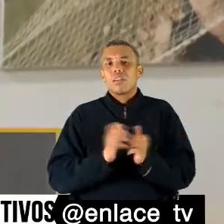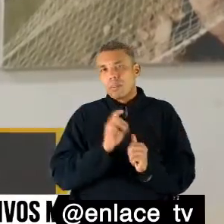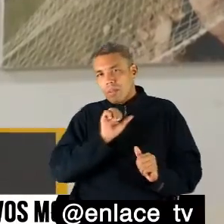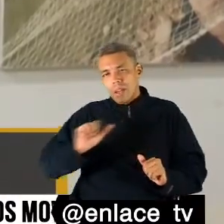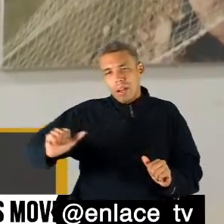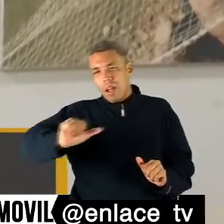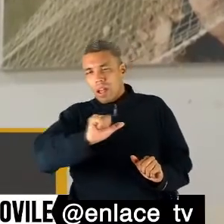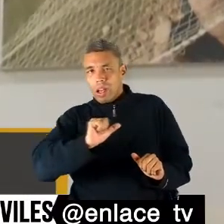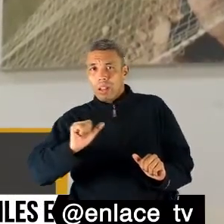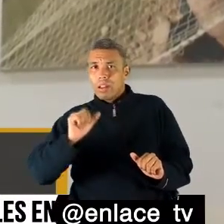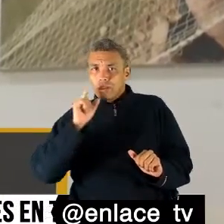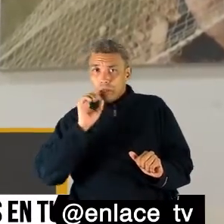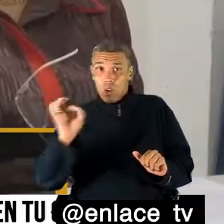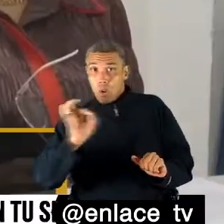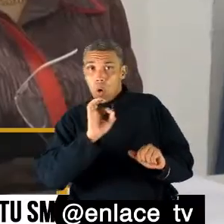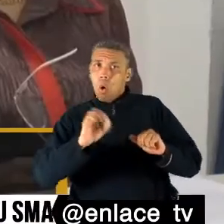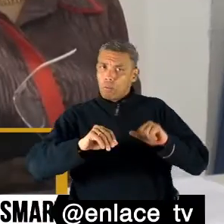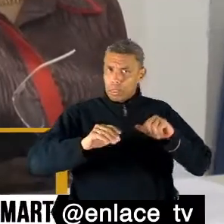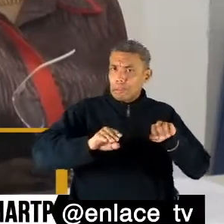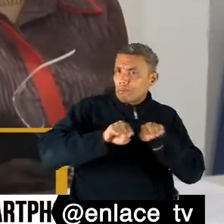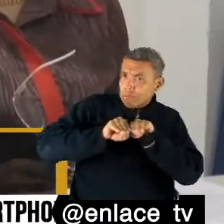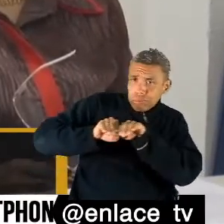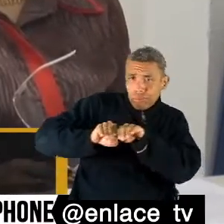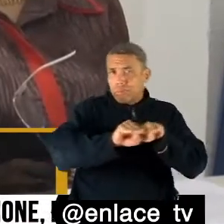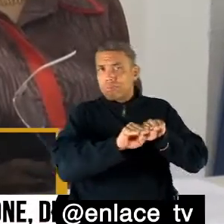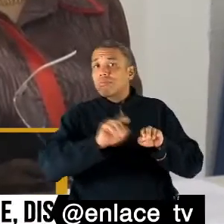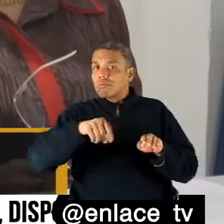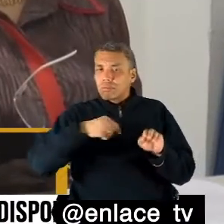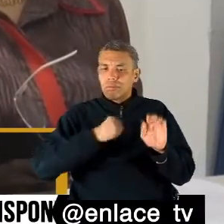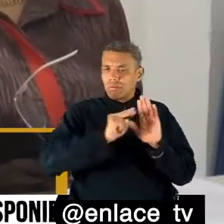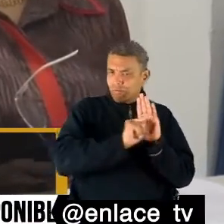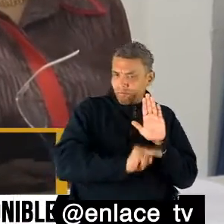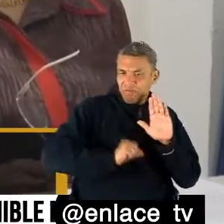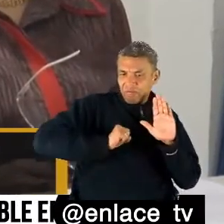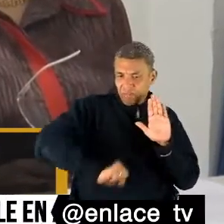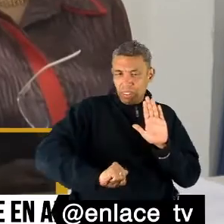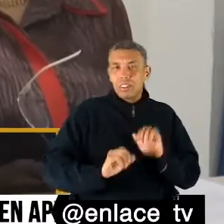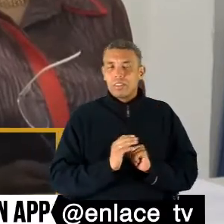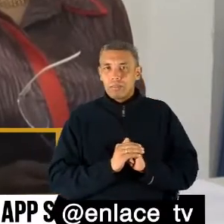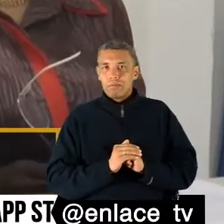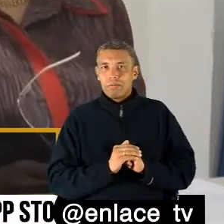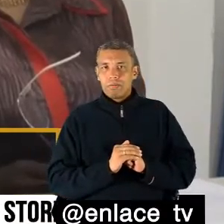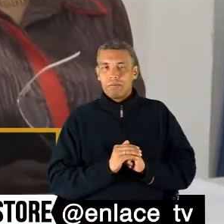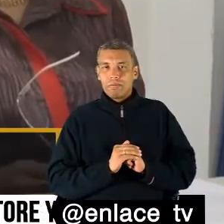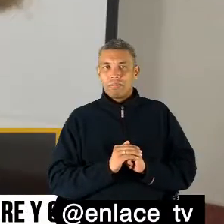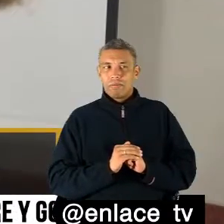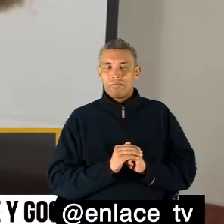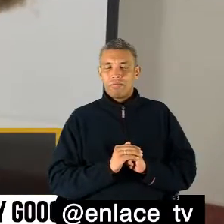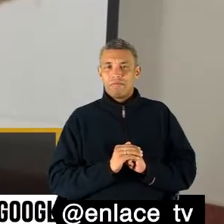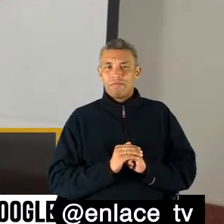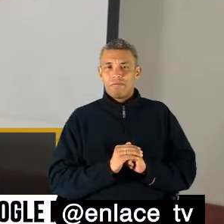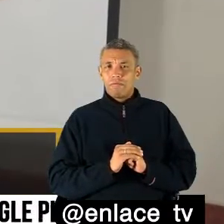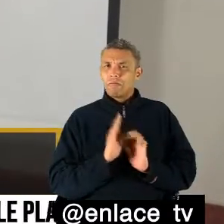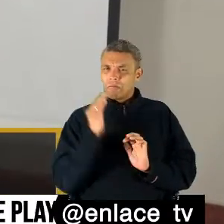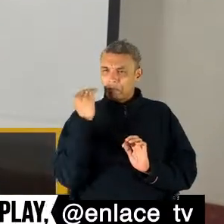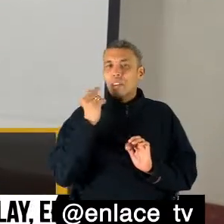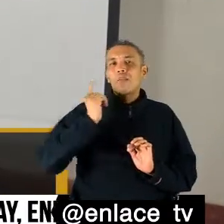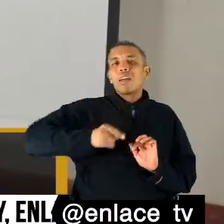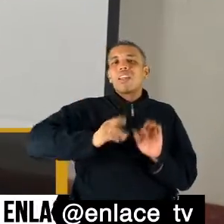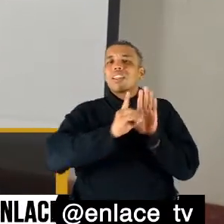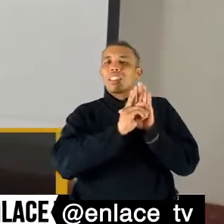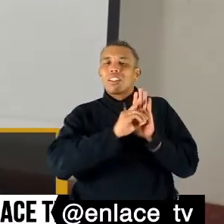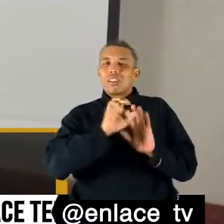lo cual ya están designadas las consejeras. La puesta en funcionamiento de este consejo se da con base en las funciones otorgadas mediante decreto número 038